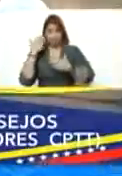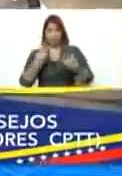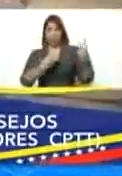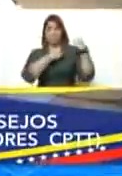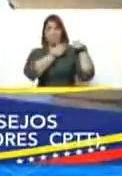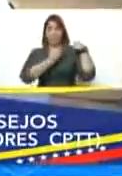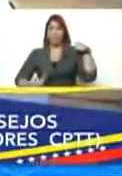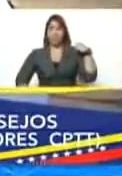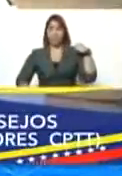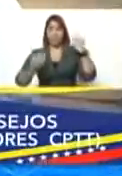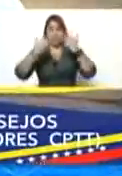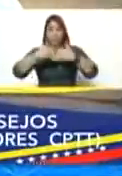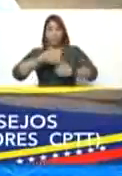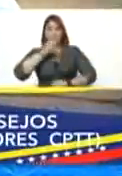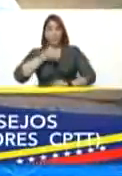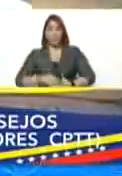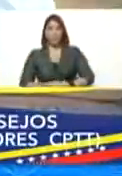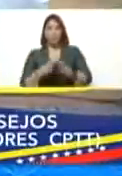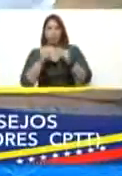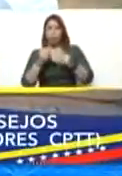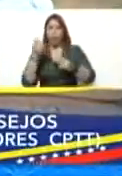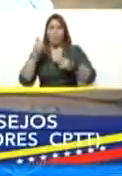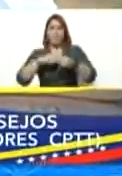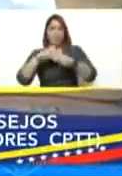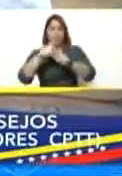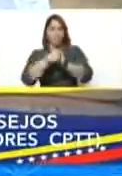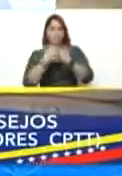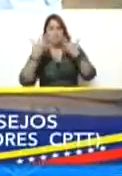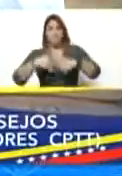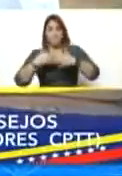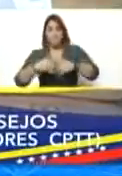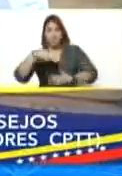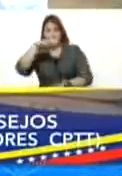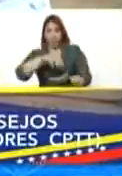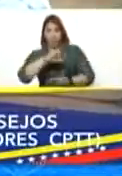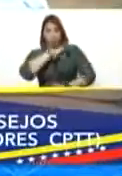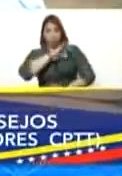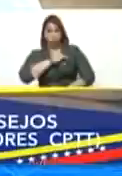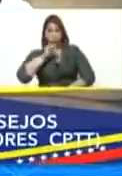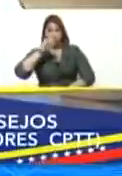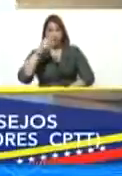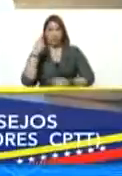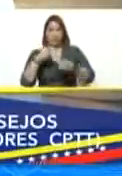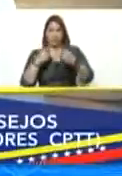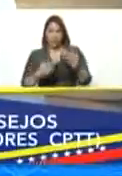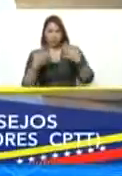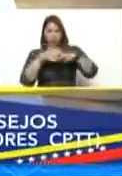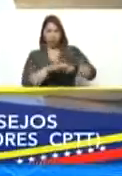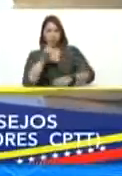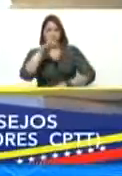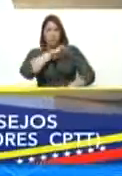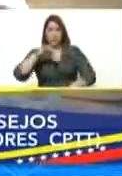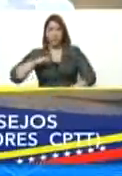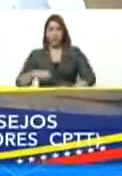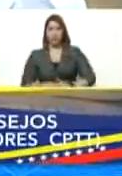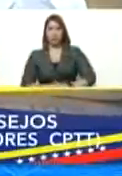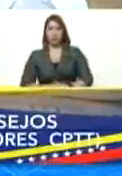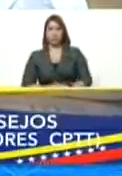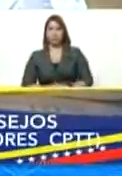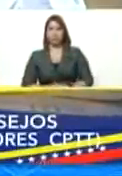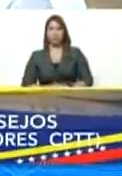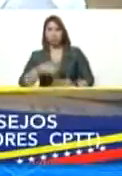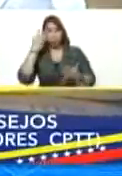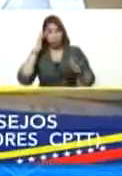todas las empresas del Estado, empresas socialistas, empresas mixtas, empresas privadas, en este